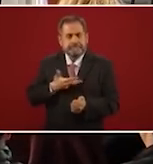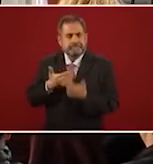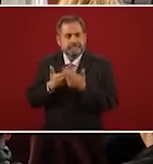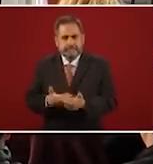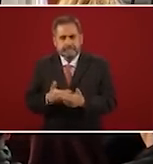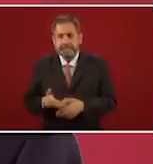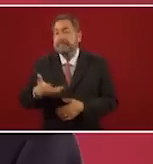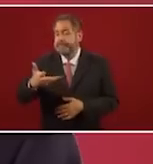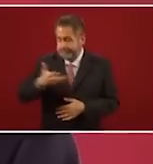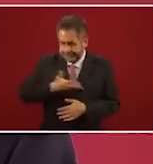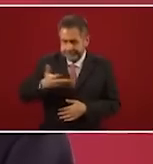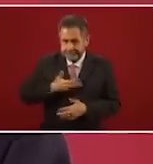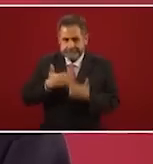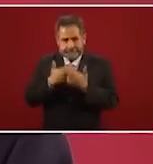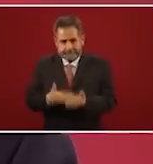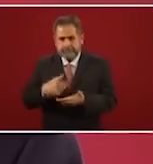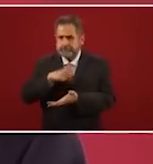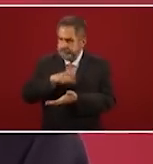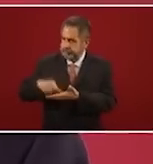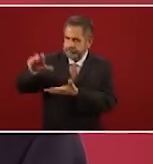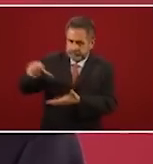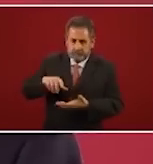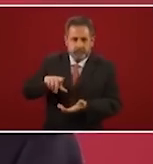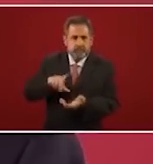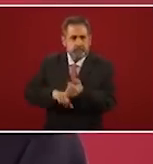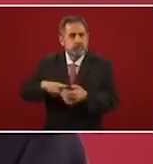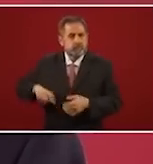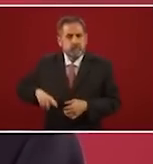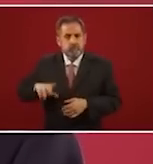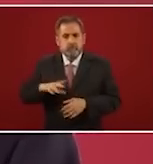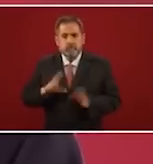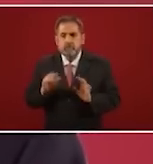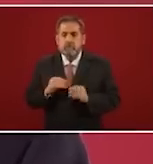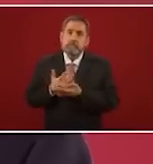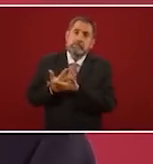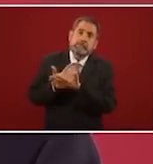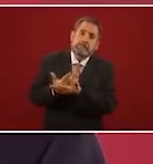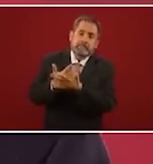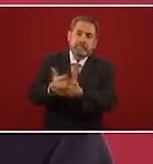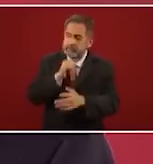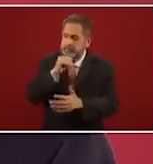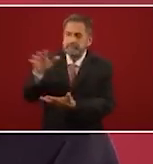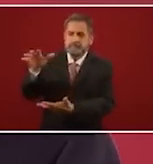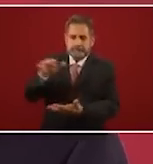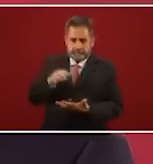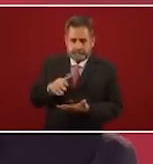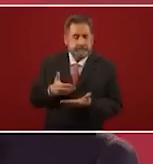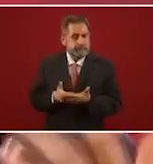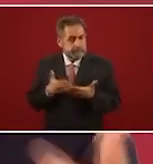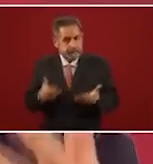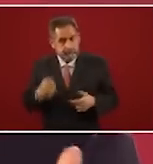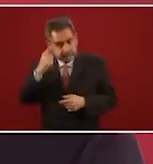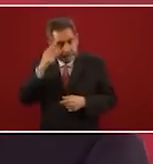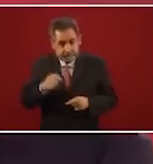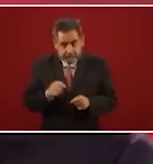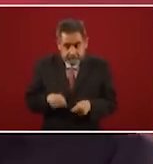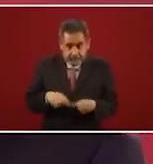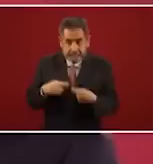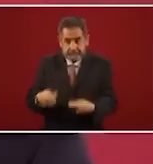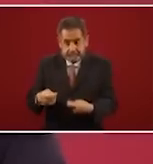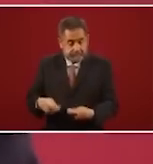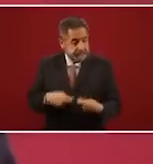medicinas están, las compramos, las compró el Gobierno de México, no se esperó. Ahora, para